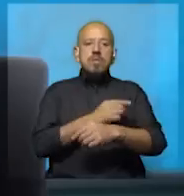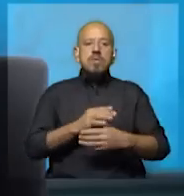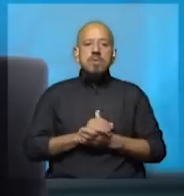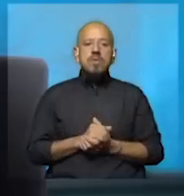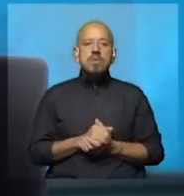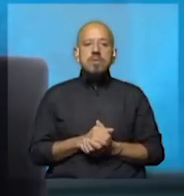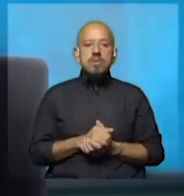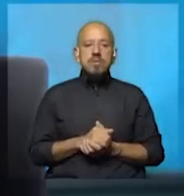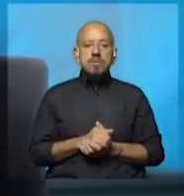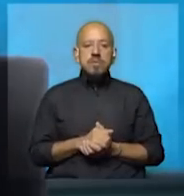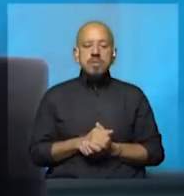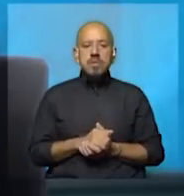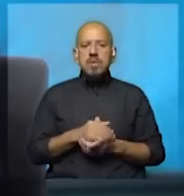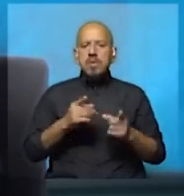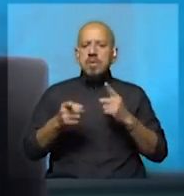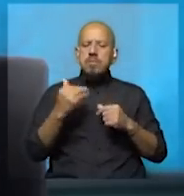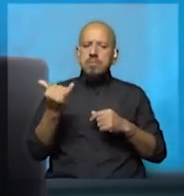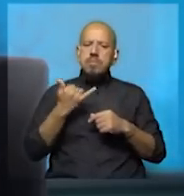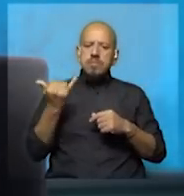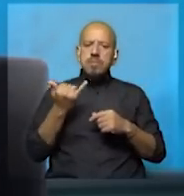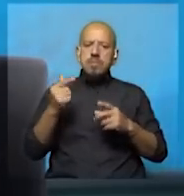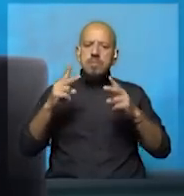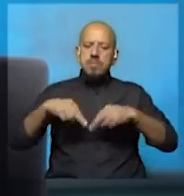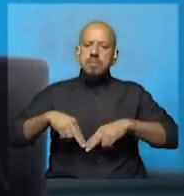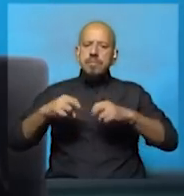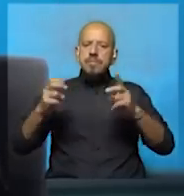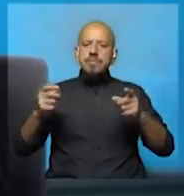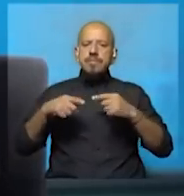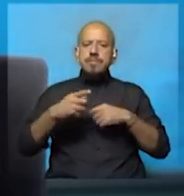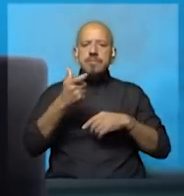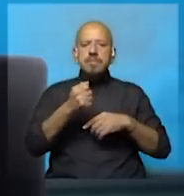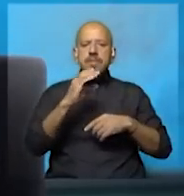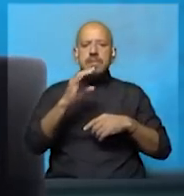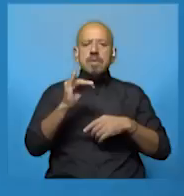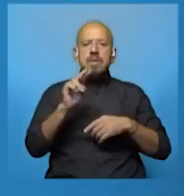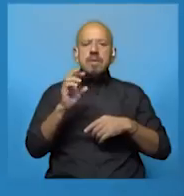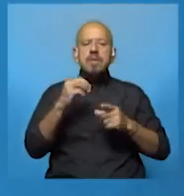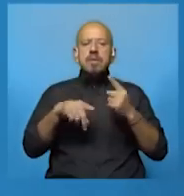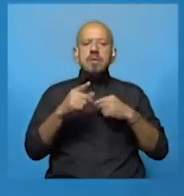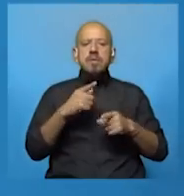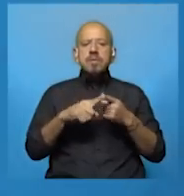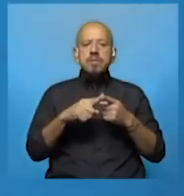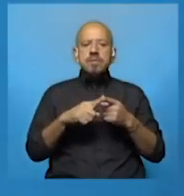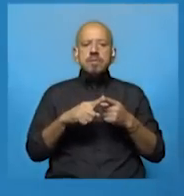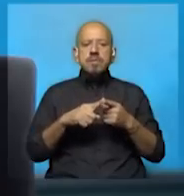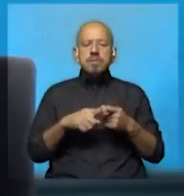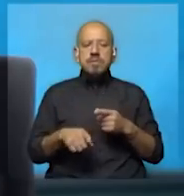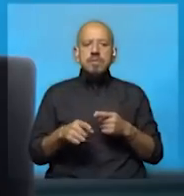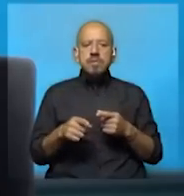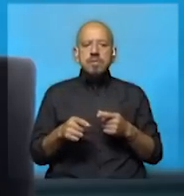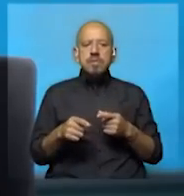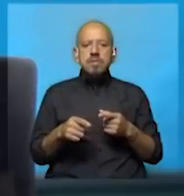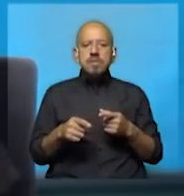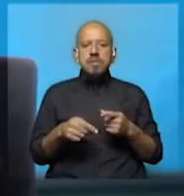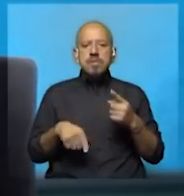interesante de esa mirada vos desde hace mucho tiempo venís investigando el lavado de activos aquí en el Uruguay su vínculo con el narcotráfico de hecho recomiendo tu libro